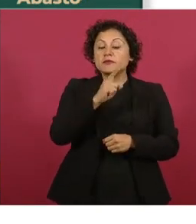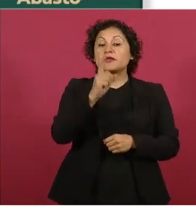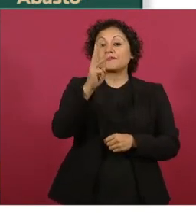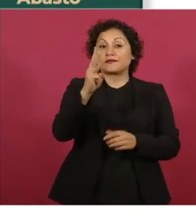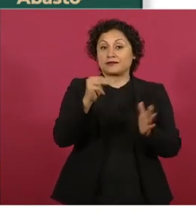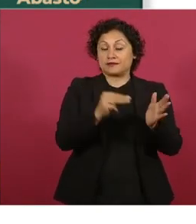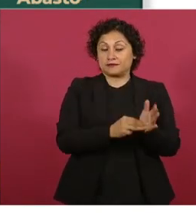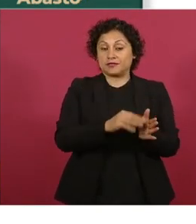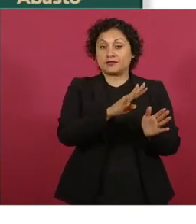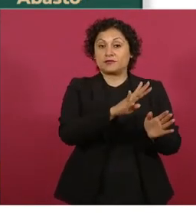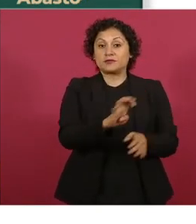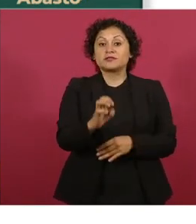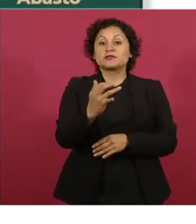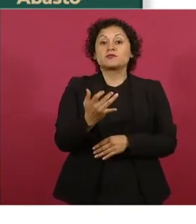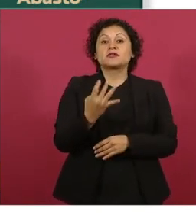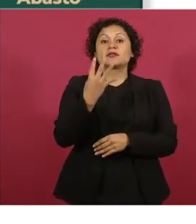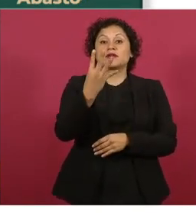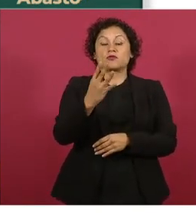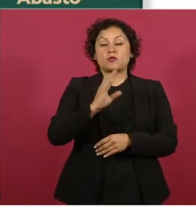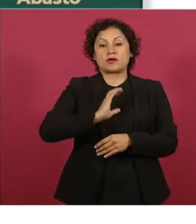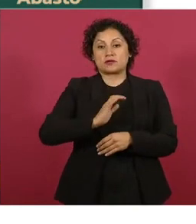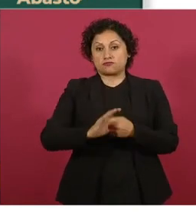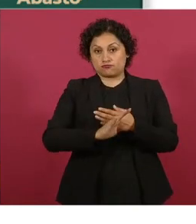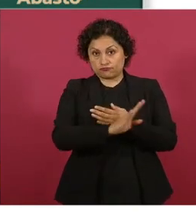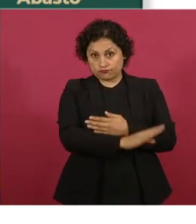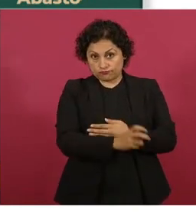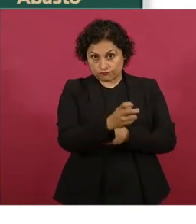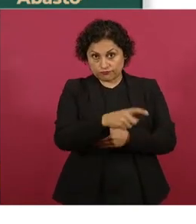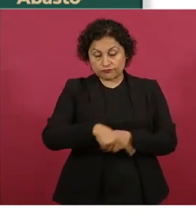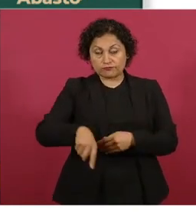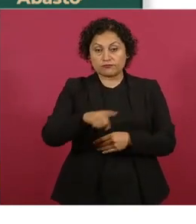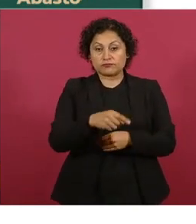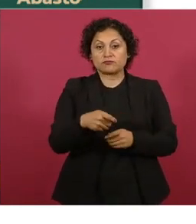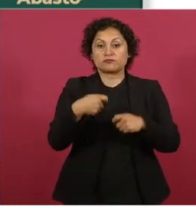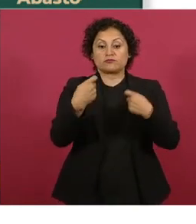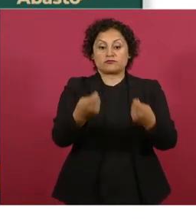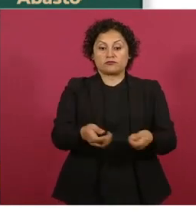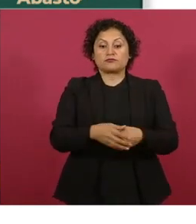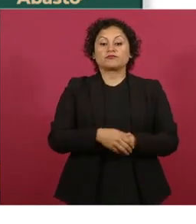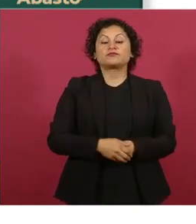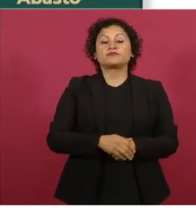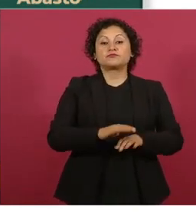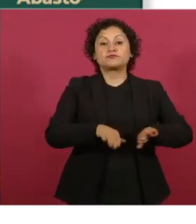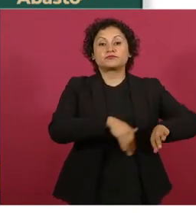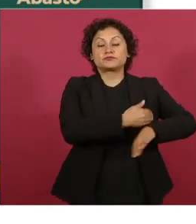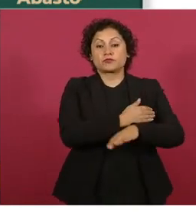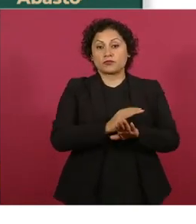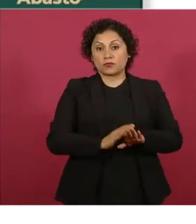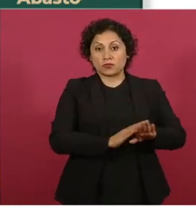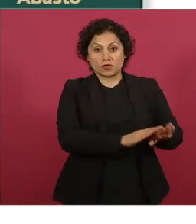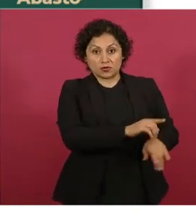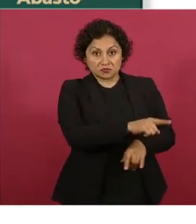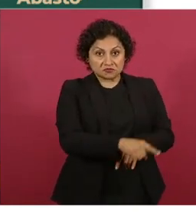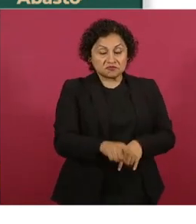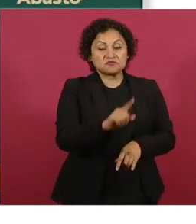3.954 sesiones de quimioterapia y un surtimiento de piezas hacia almacén en un 94%. La intención es seguir viendo el